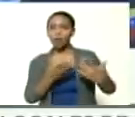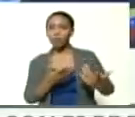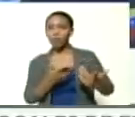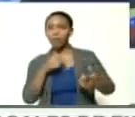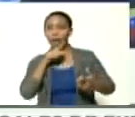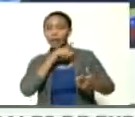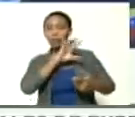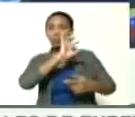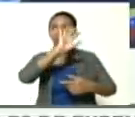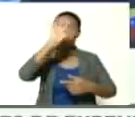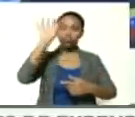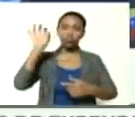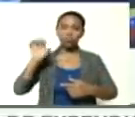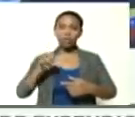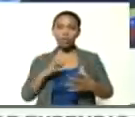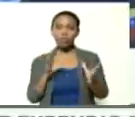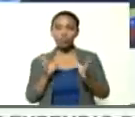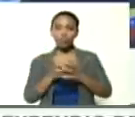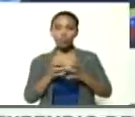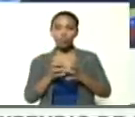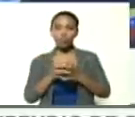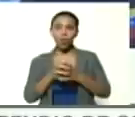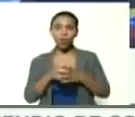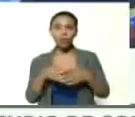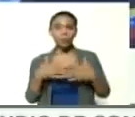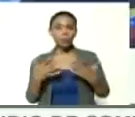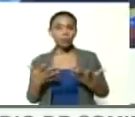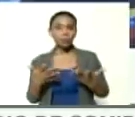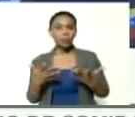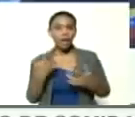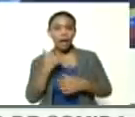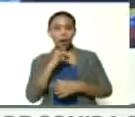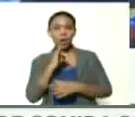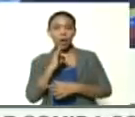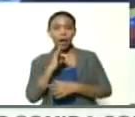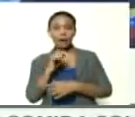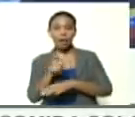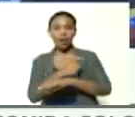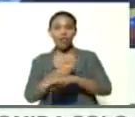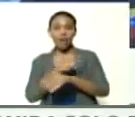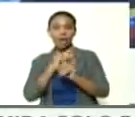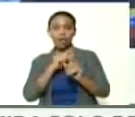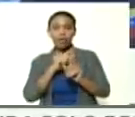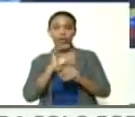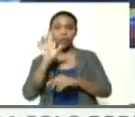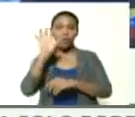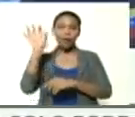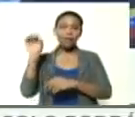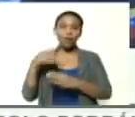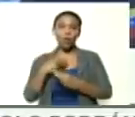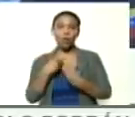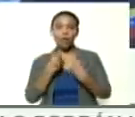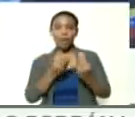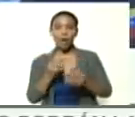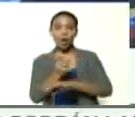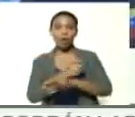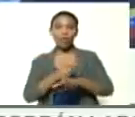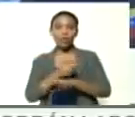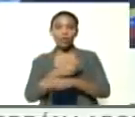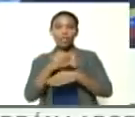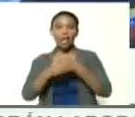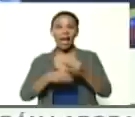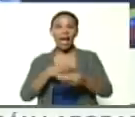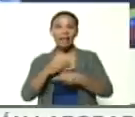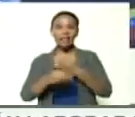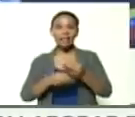esos países, de sus corporaciones, que son las que gobiernan en esos países y las que le dictan a los gobiernos el qué hacer o el